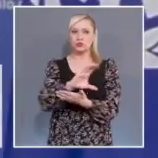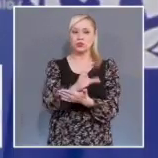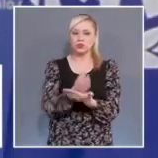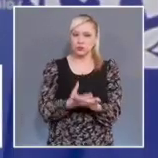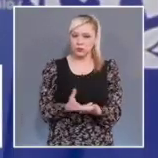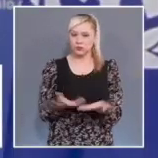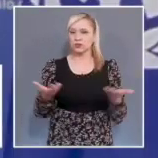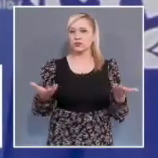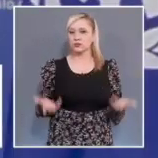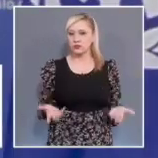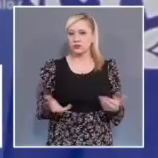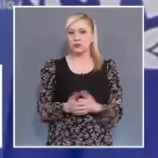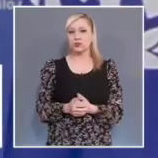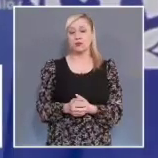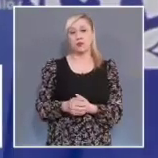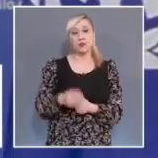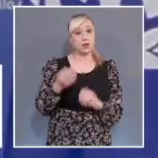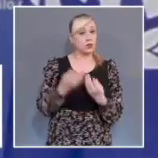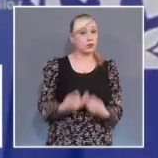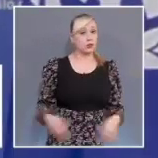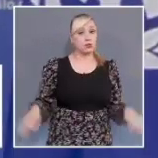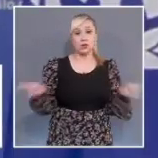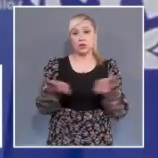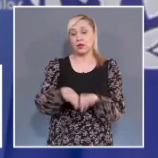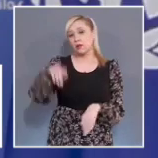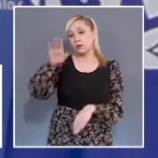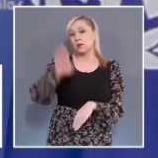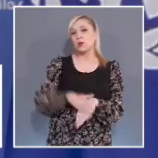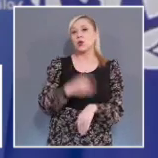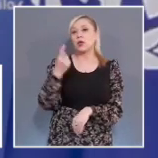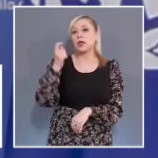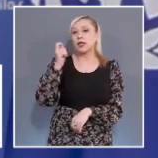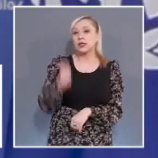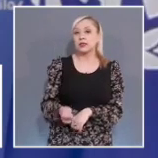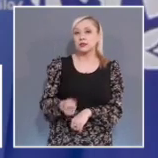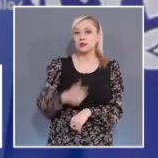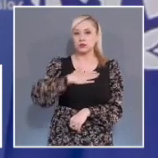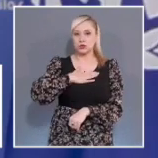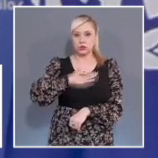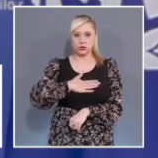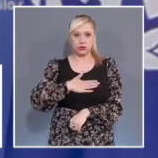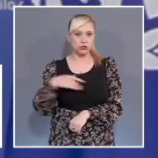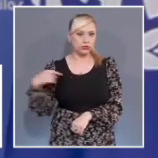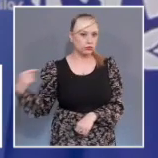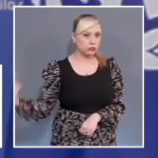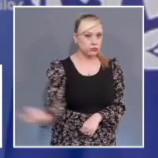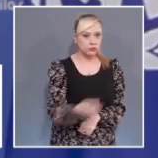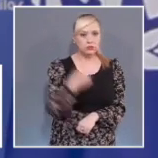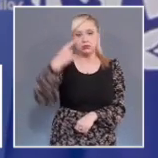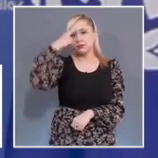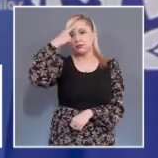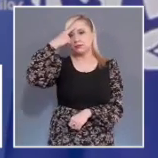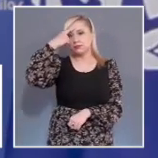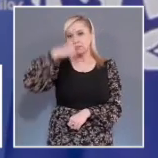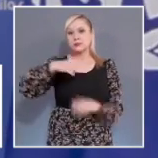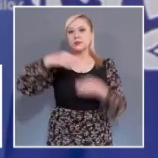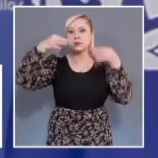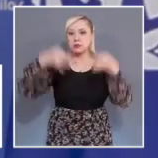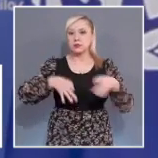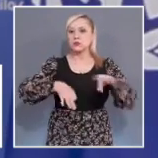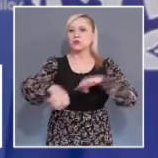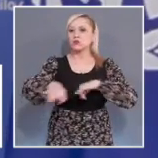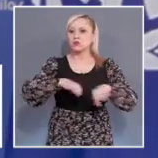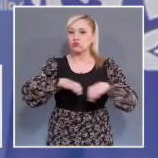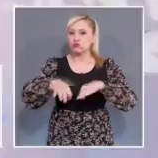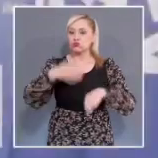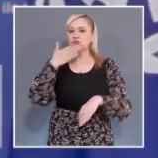equitativa es fundamental para el mandato de justicia social de la OIT y para hacer realidad el trabajo decente a escala mundial